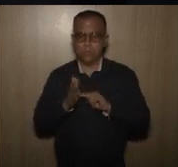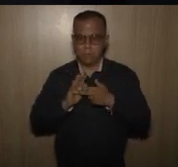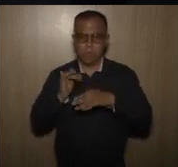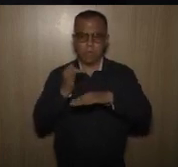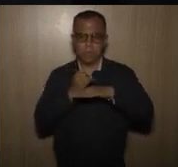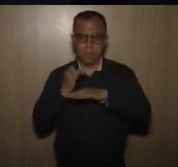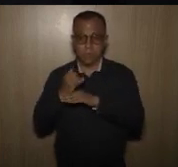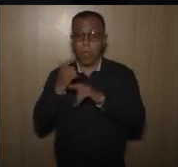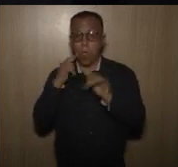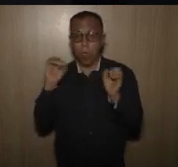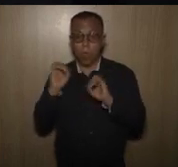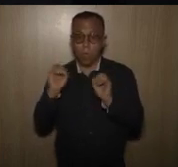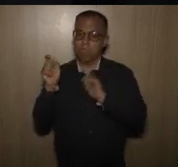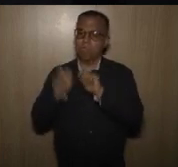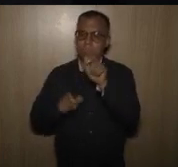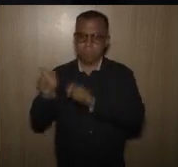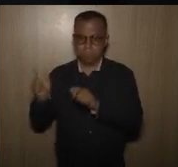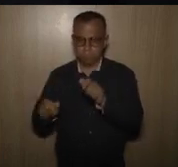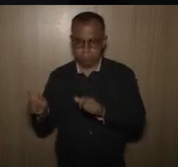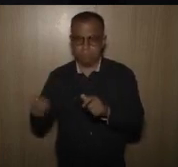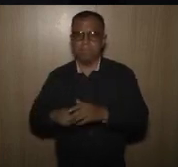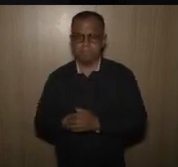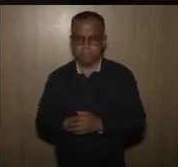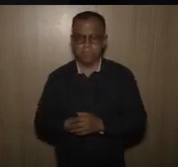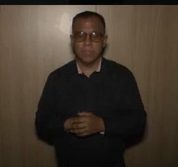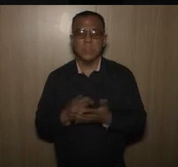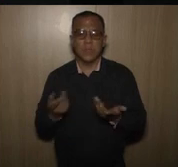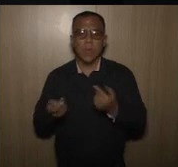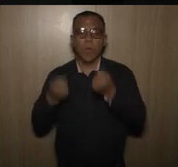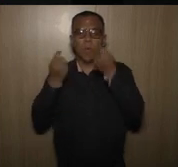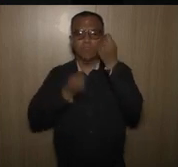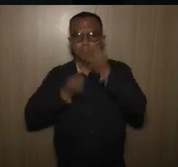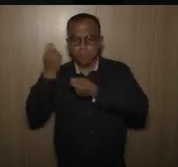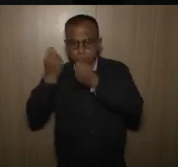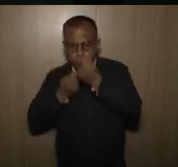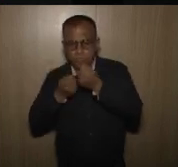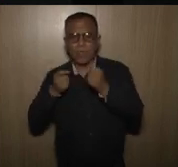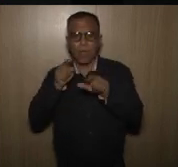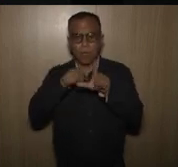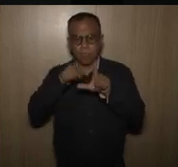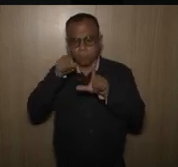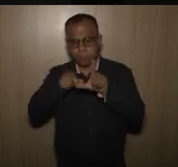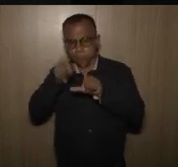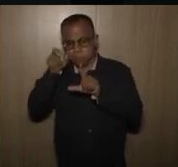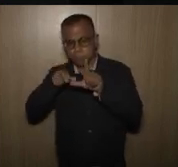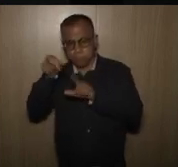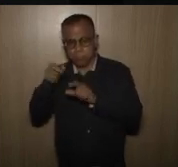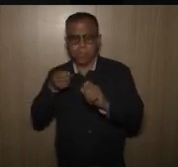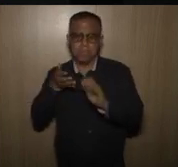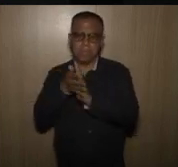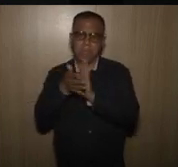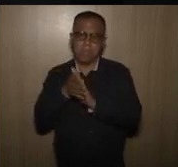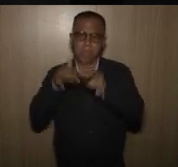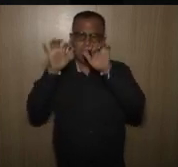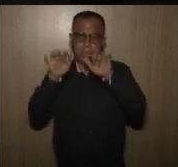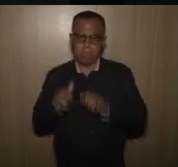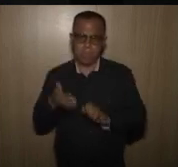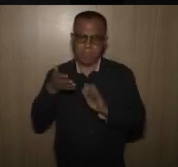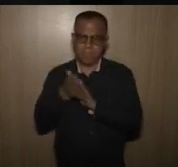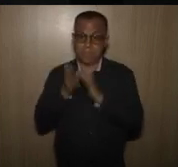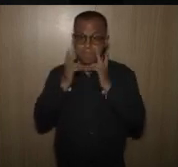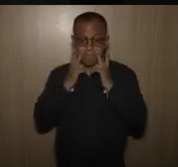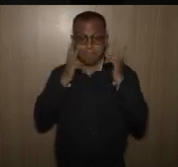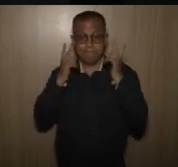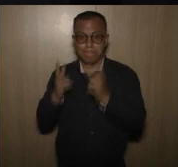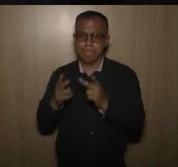programas y personas. Y a nivel de datos estadísticos, que son los que permiten generar los reportes y las